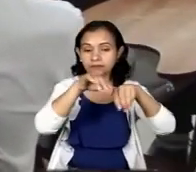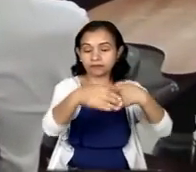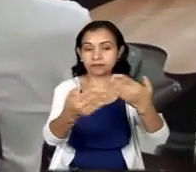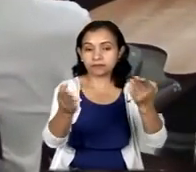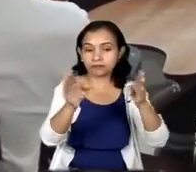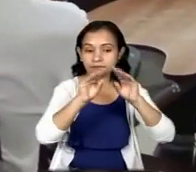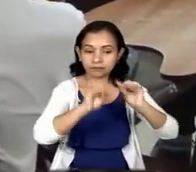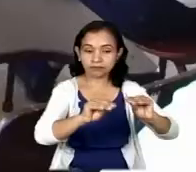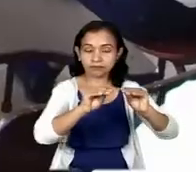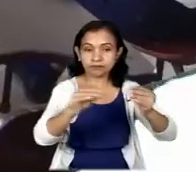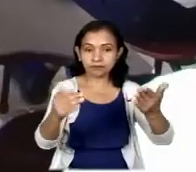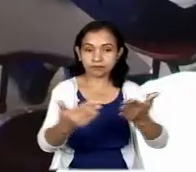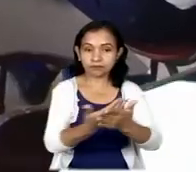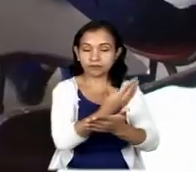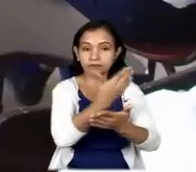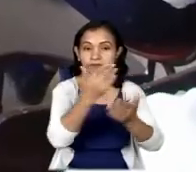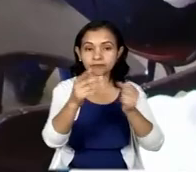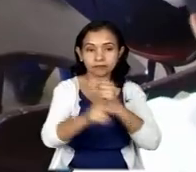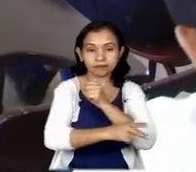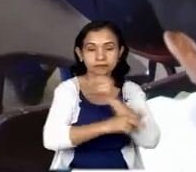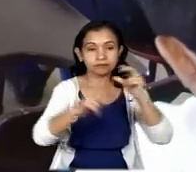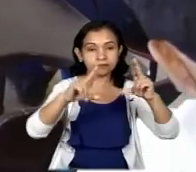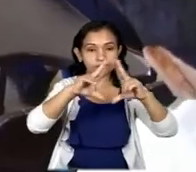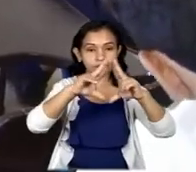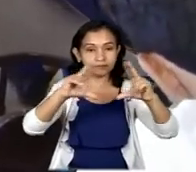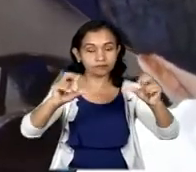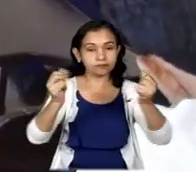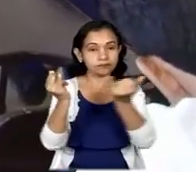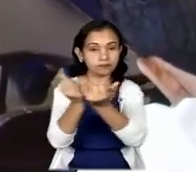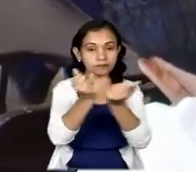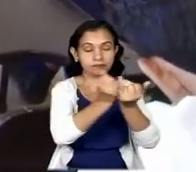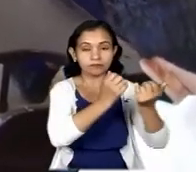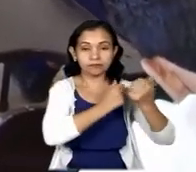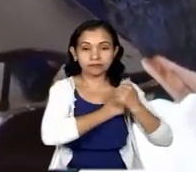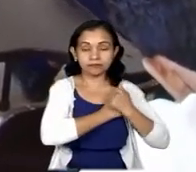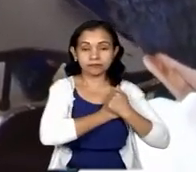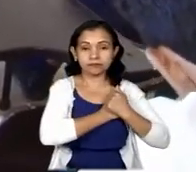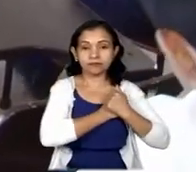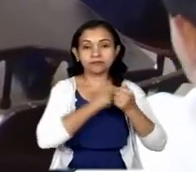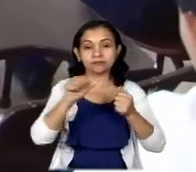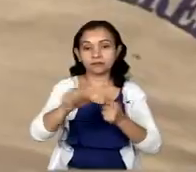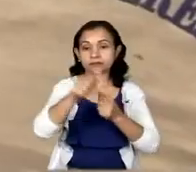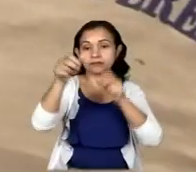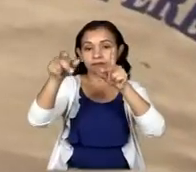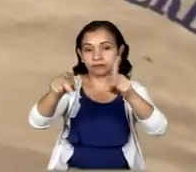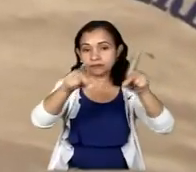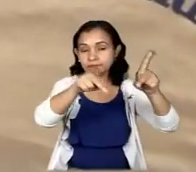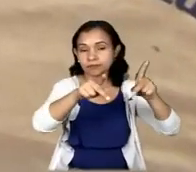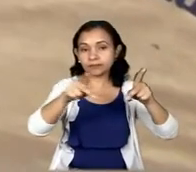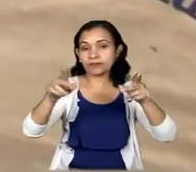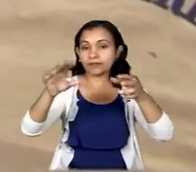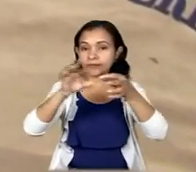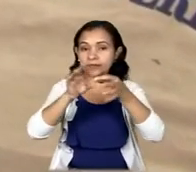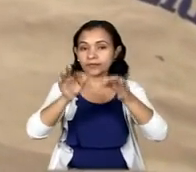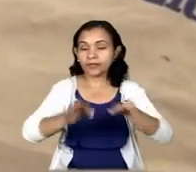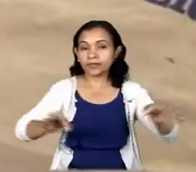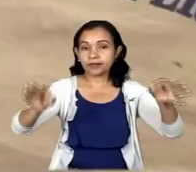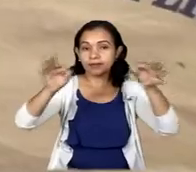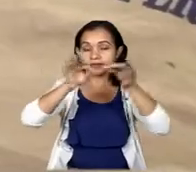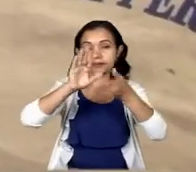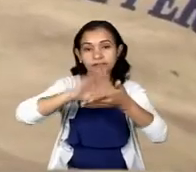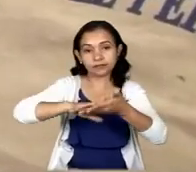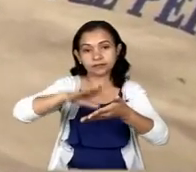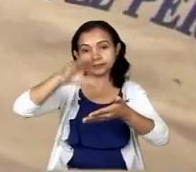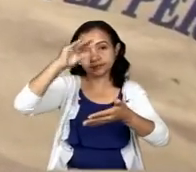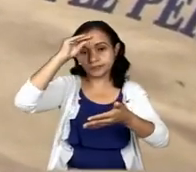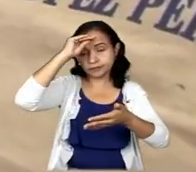clases a una nueva nación, una Nicaragua donde la igualdad y el amor hacia la patria y hacia los demás es parte medular del proceso de